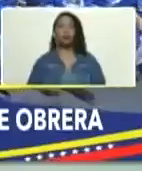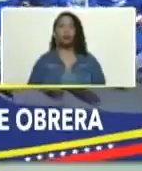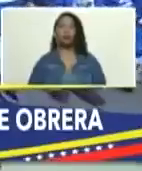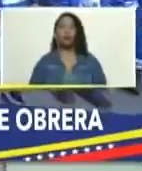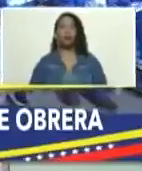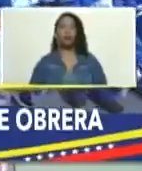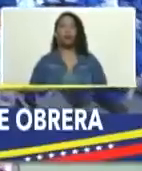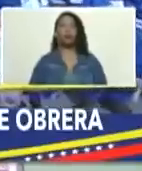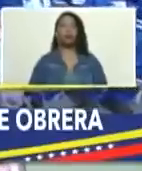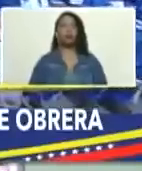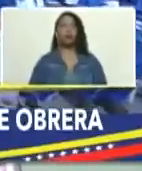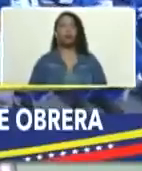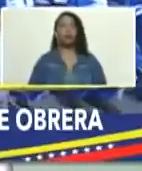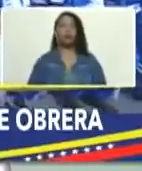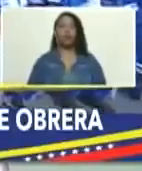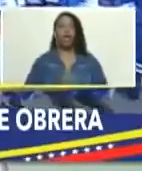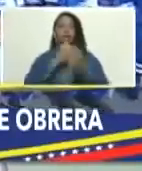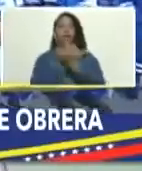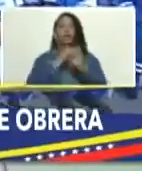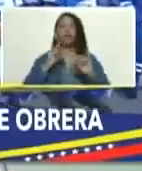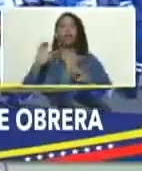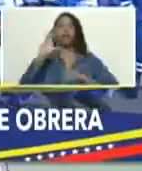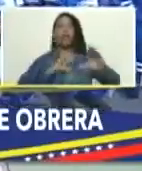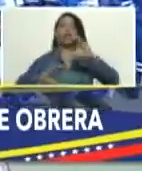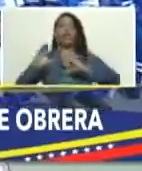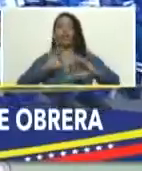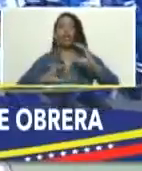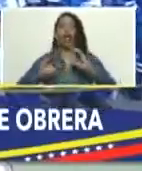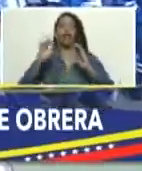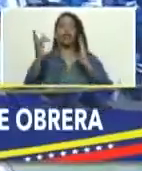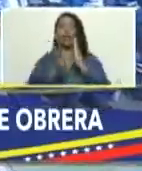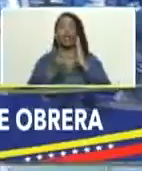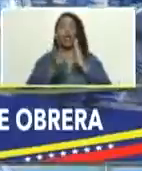La independencia científica y tecnológica, ministra,